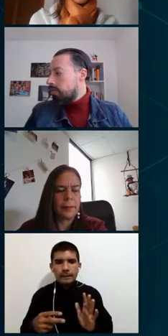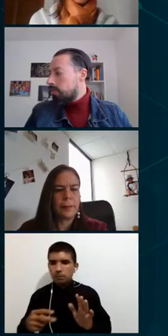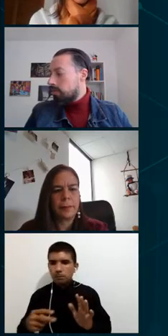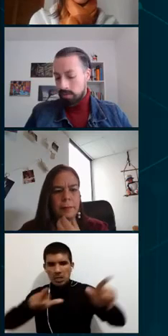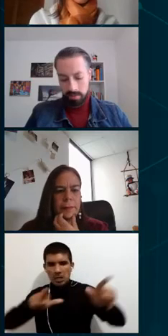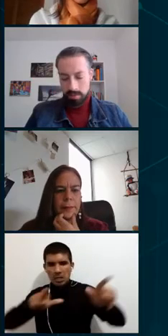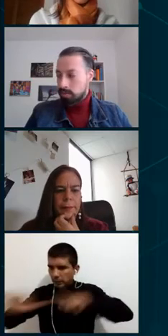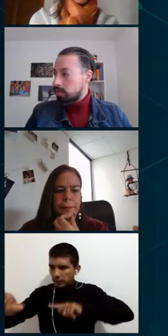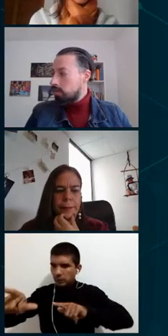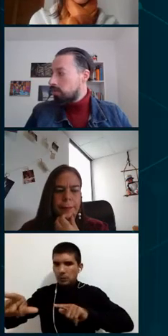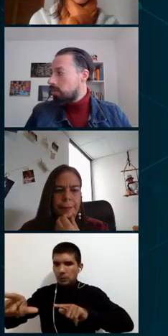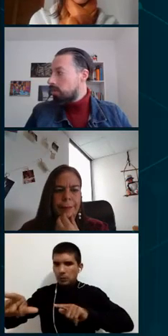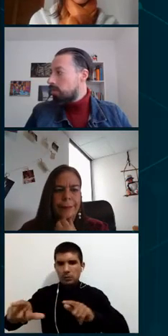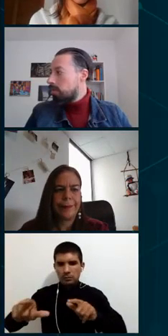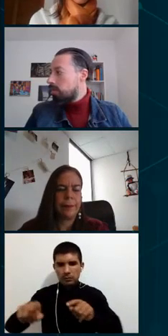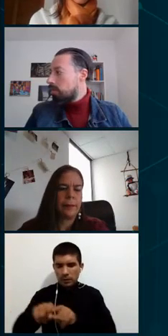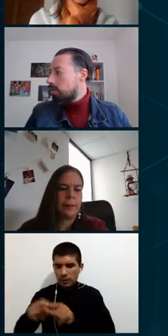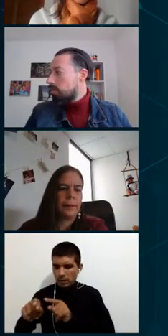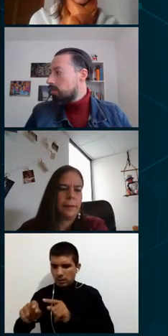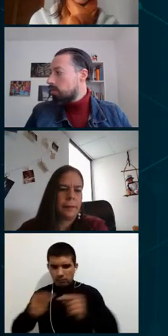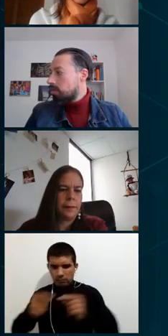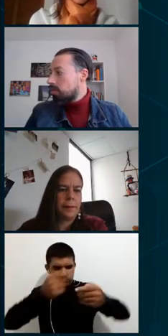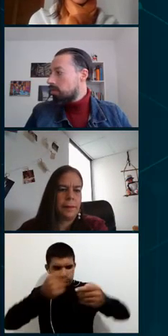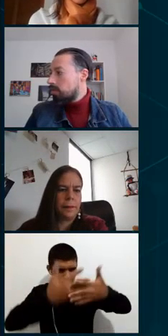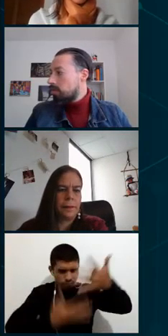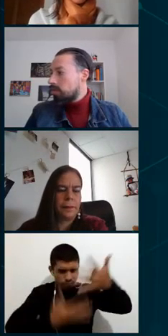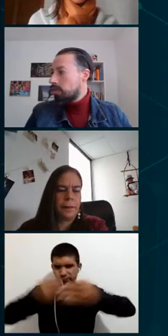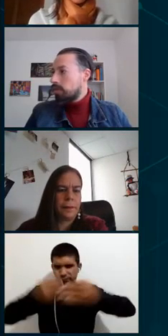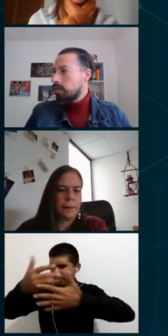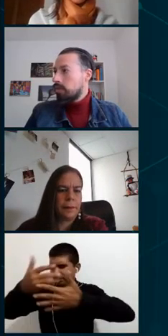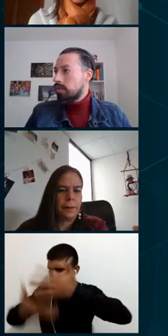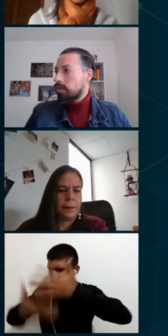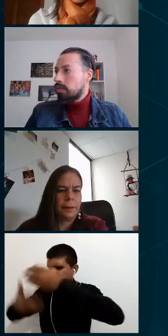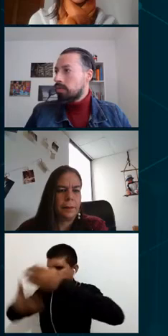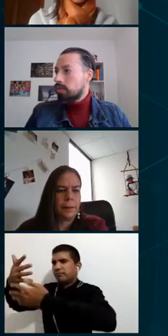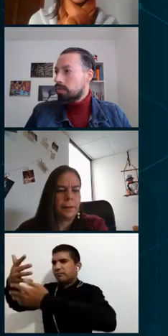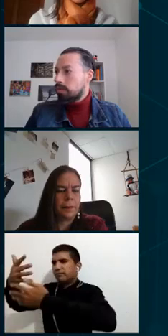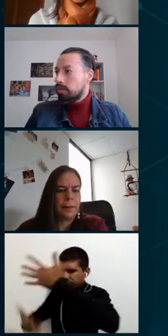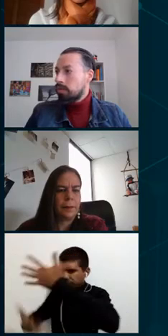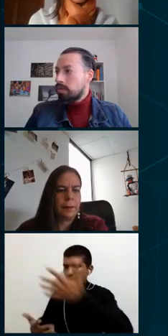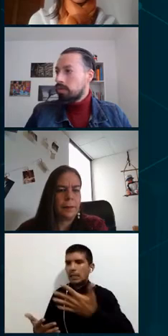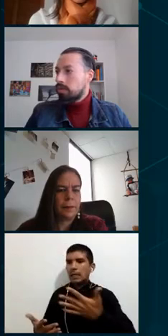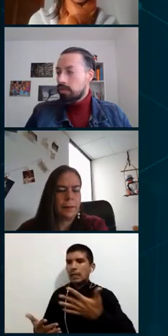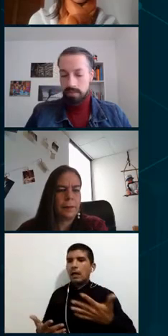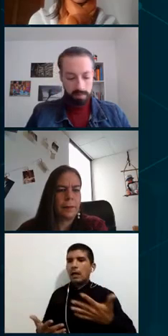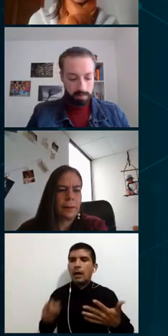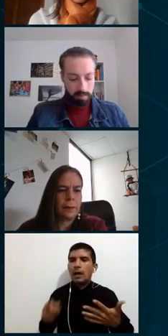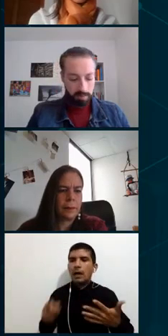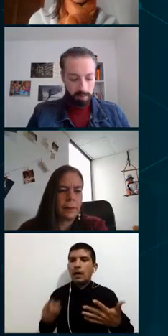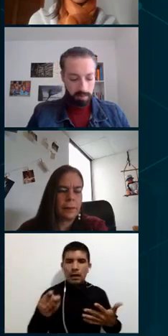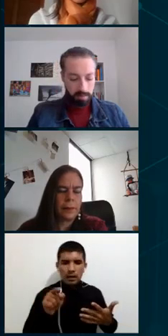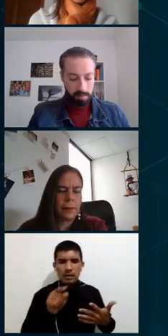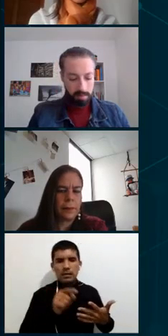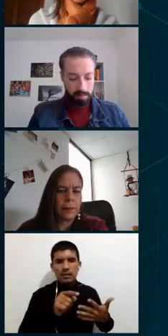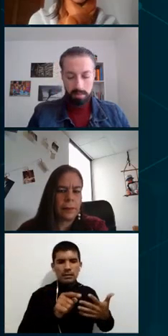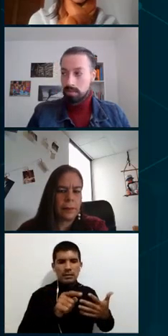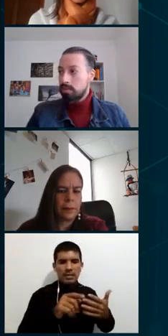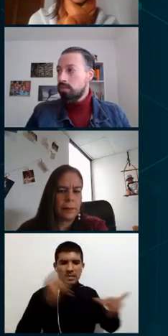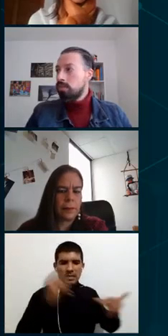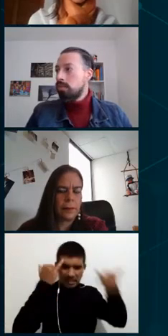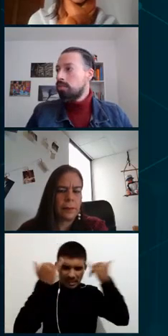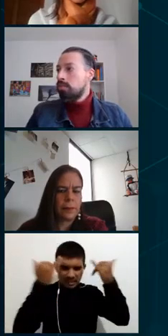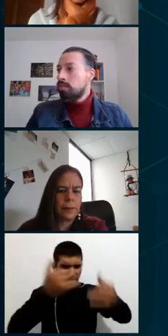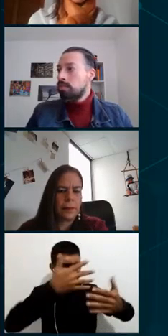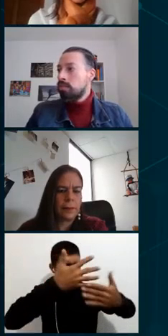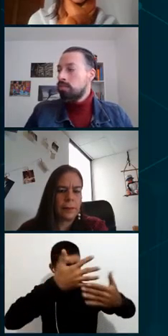estas ideas de una forma ágil, ¿listo? La idea es aprender lo máximo posible de los usuarios en